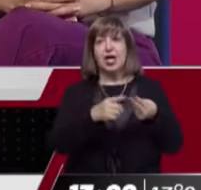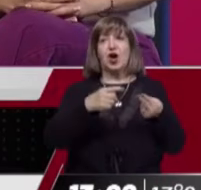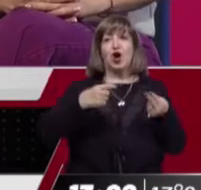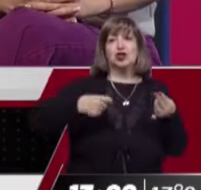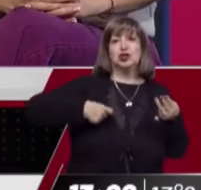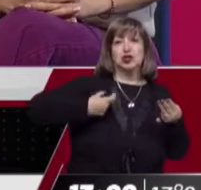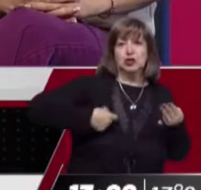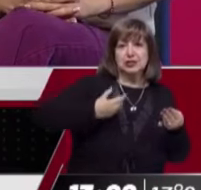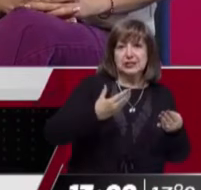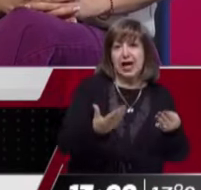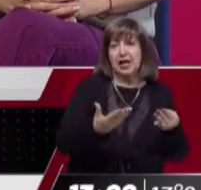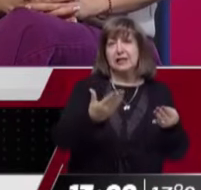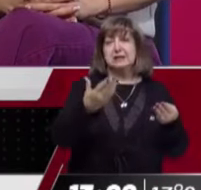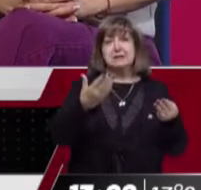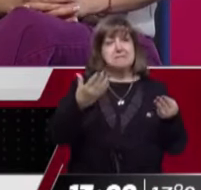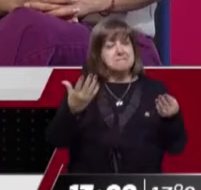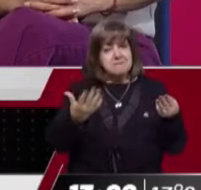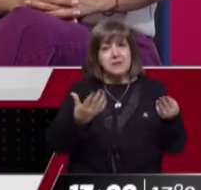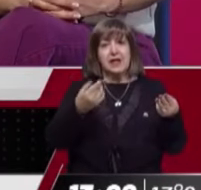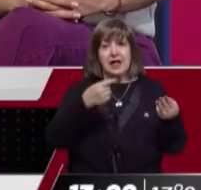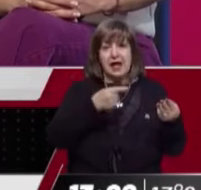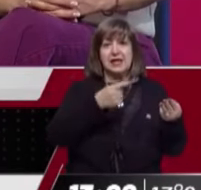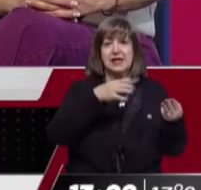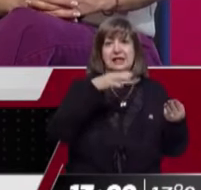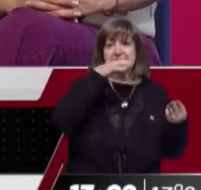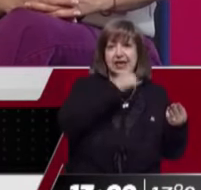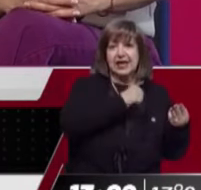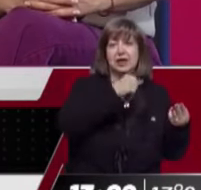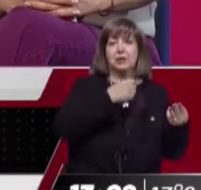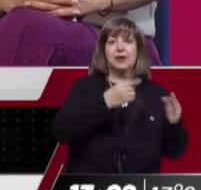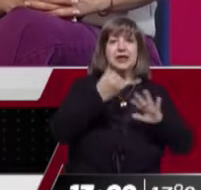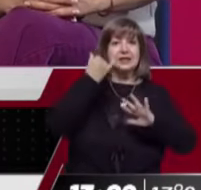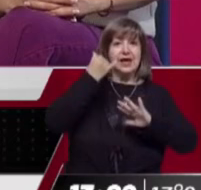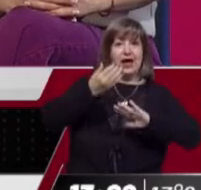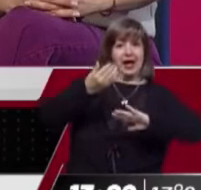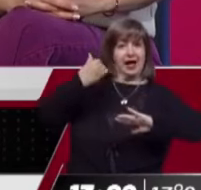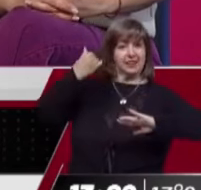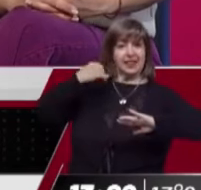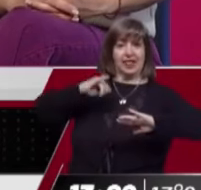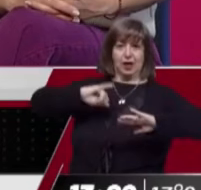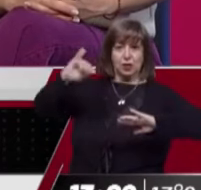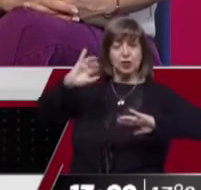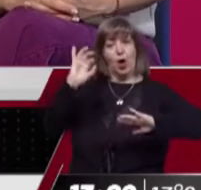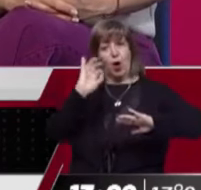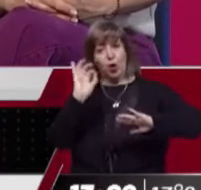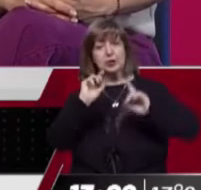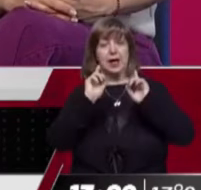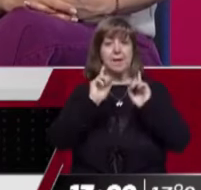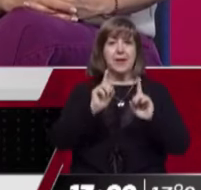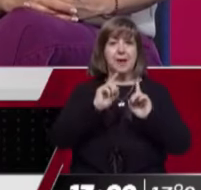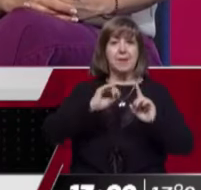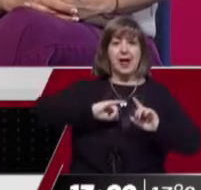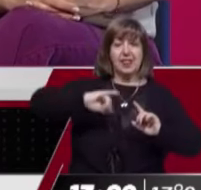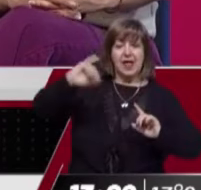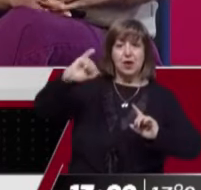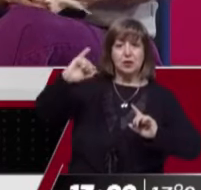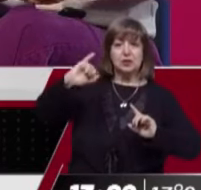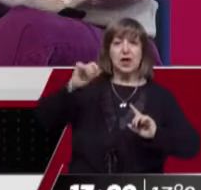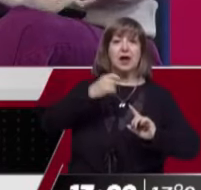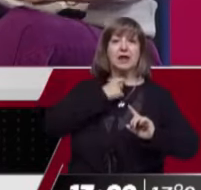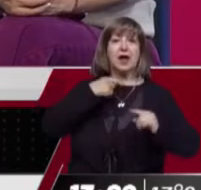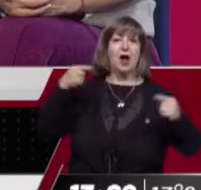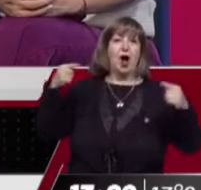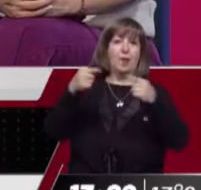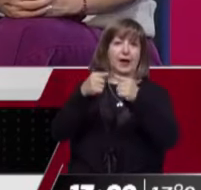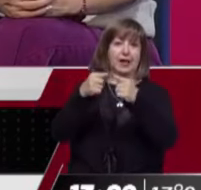social, en donde a raíz de las denuncias o para poder efectuar las denuncias ya quería lograr este